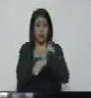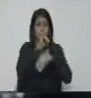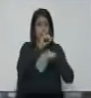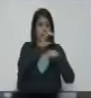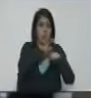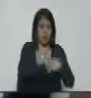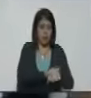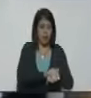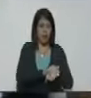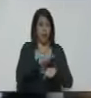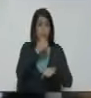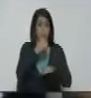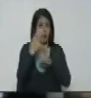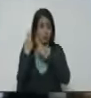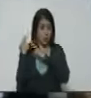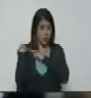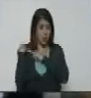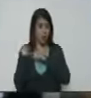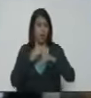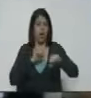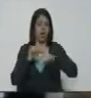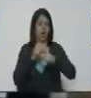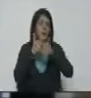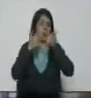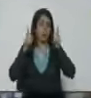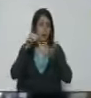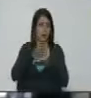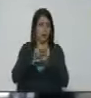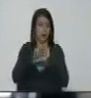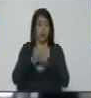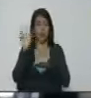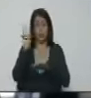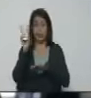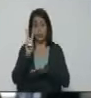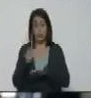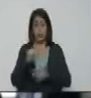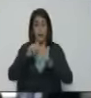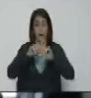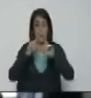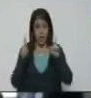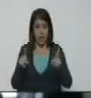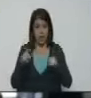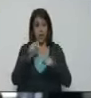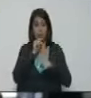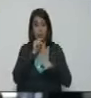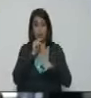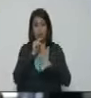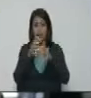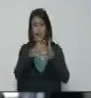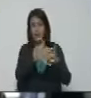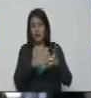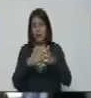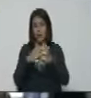e irresponsable que actúa libremente en Venezuela. ¿Quién es Estados